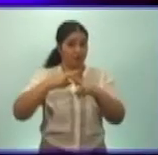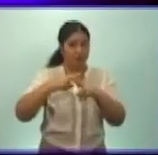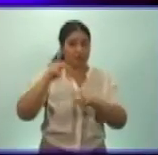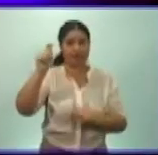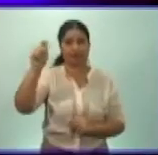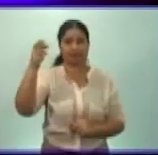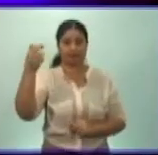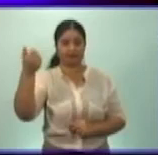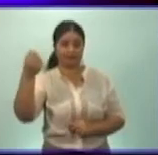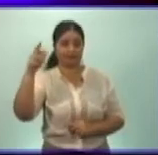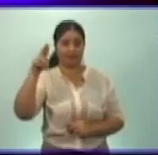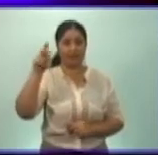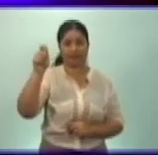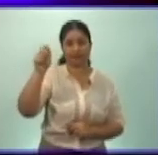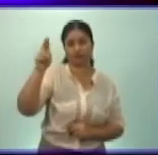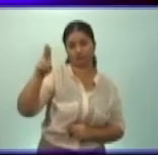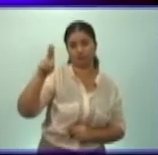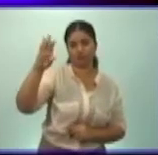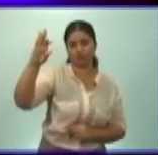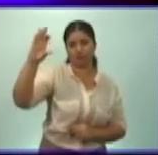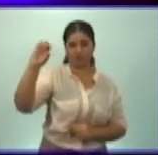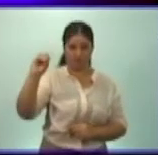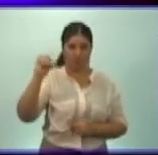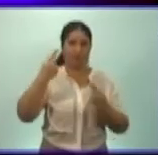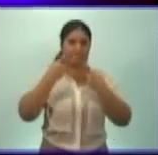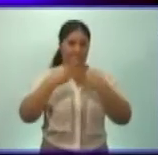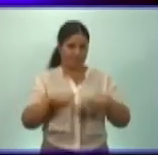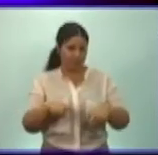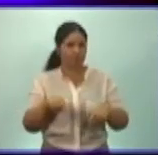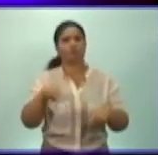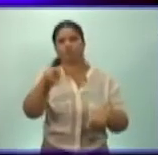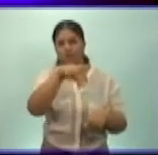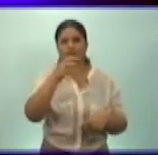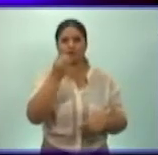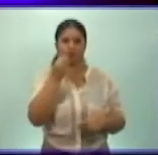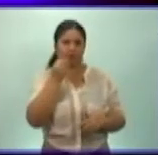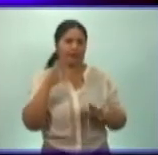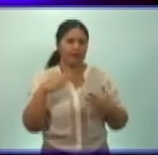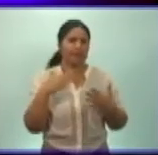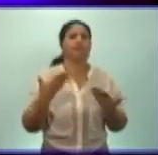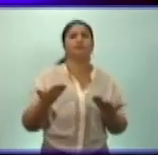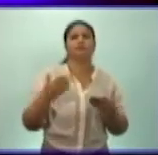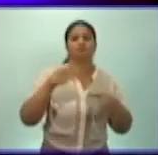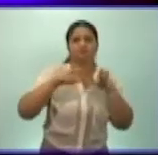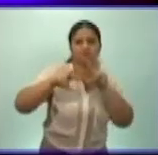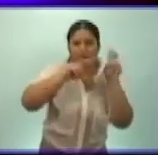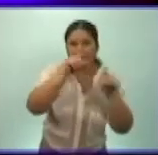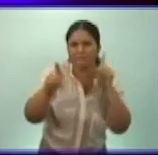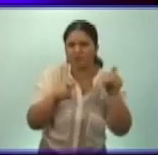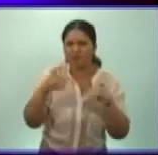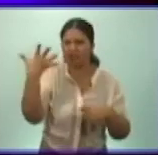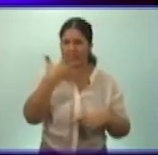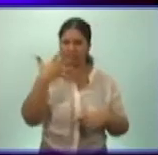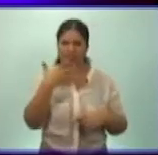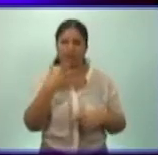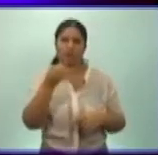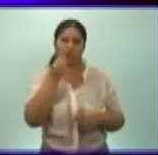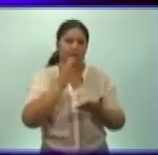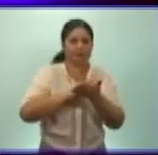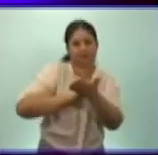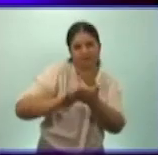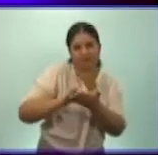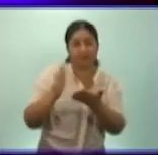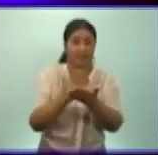pero sí existe esta bibliografía que tiene la obra de forma íntegra. Incluso todos